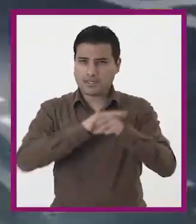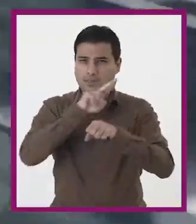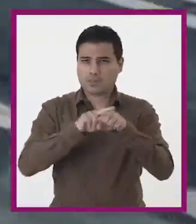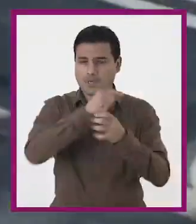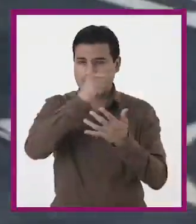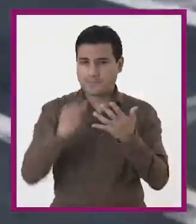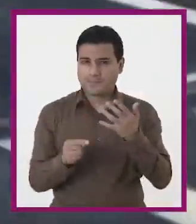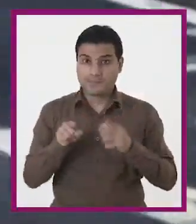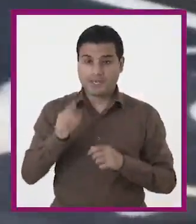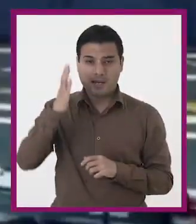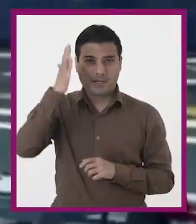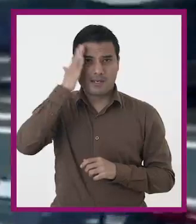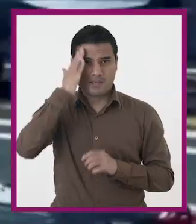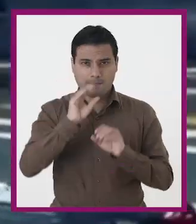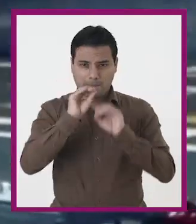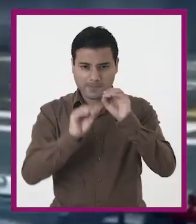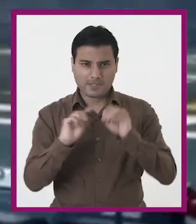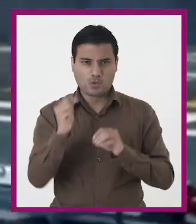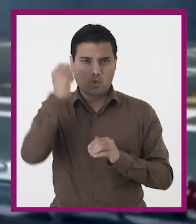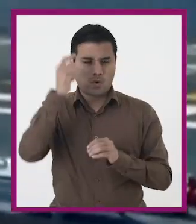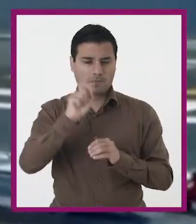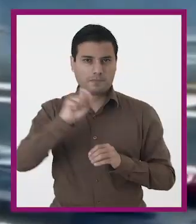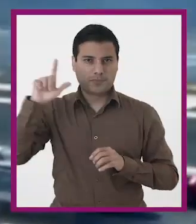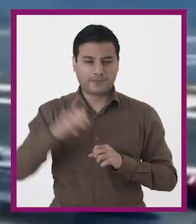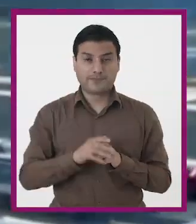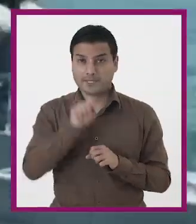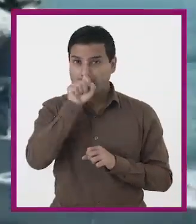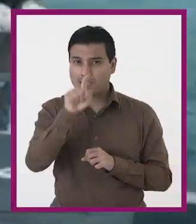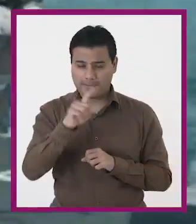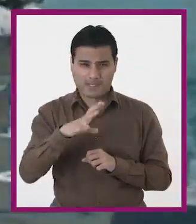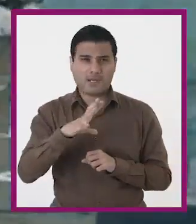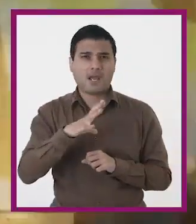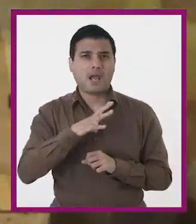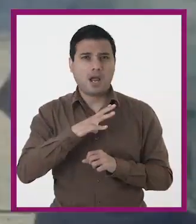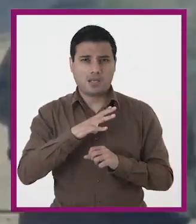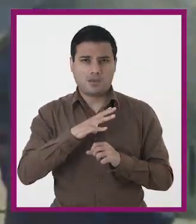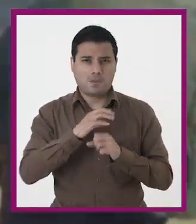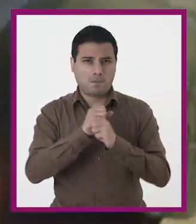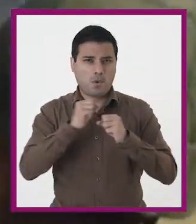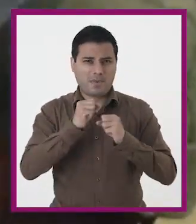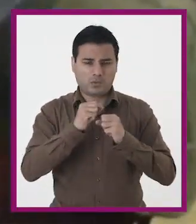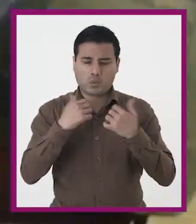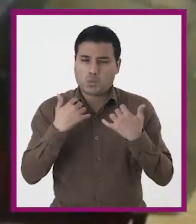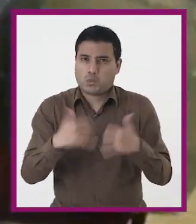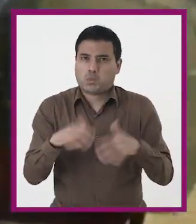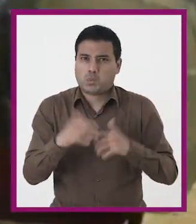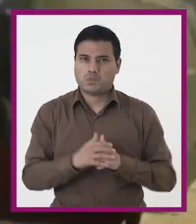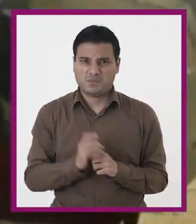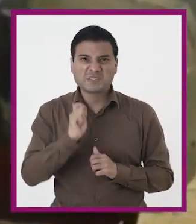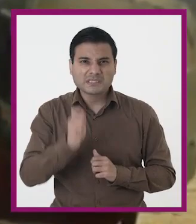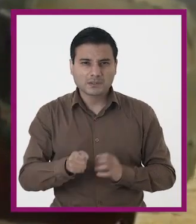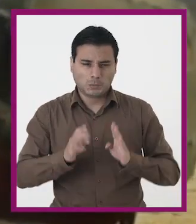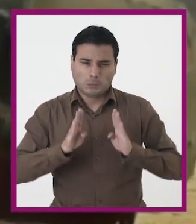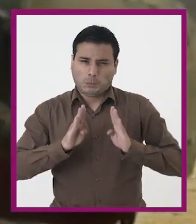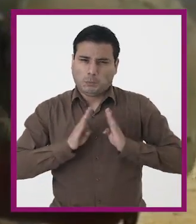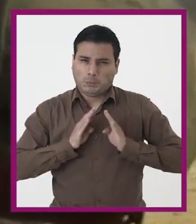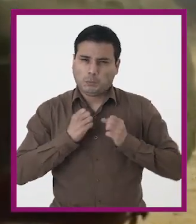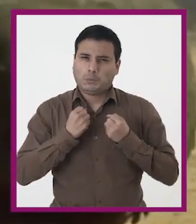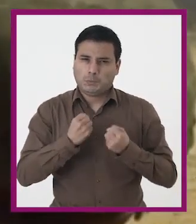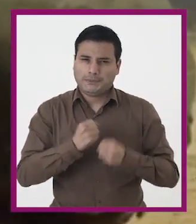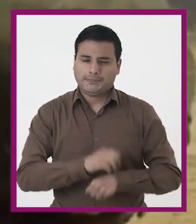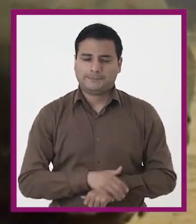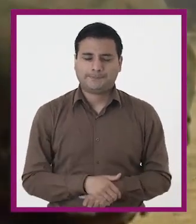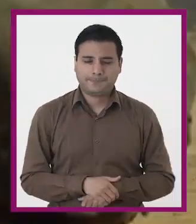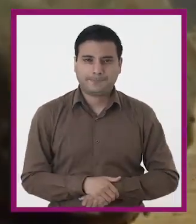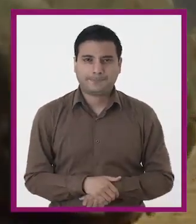naturales. Es líder en el desarrollo de tecnología de punta y posee armas nucleares, lo que habla de su poder militar.